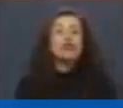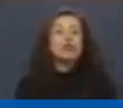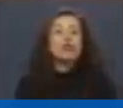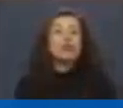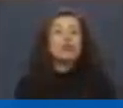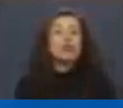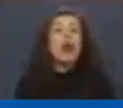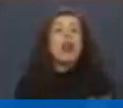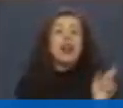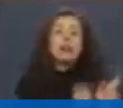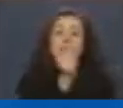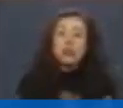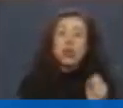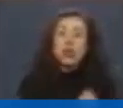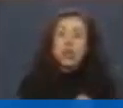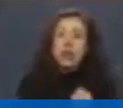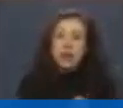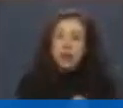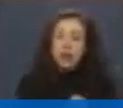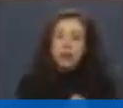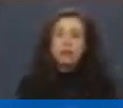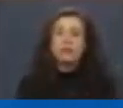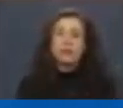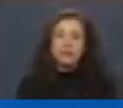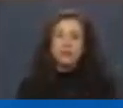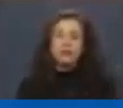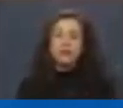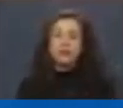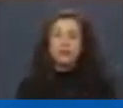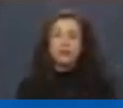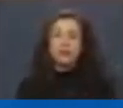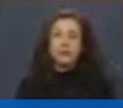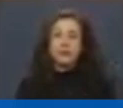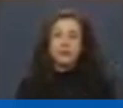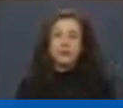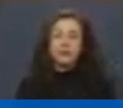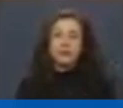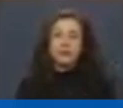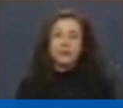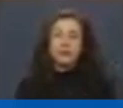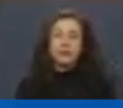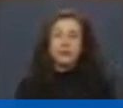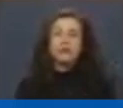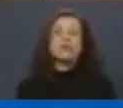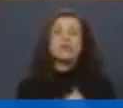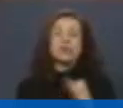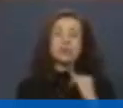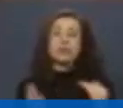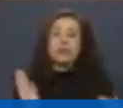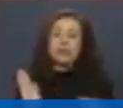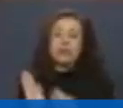de los trabajadores. Señor presidente, ante lo dicho, apoyo las